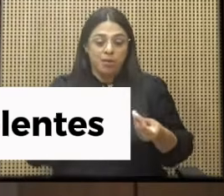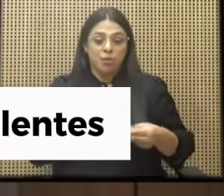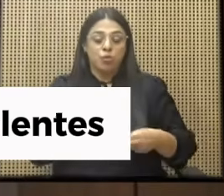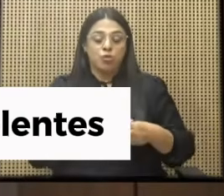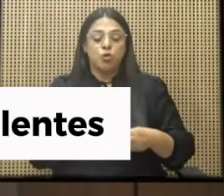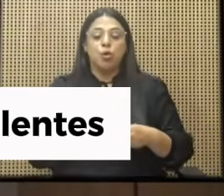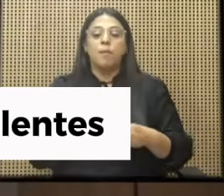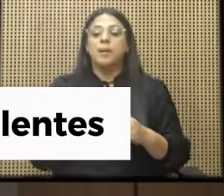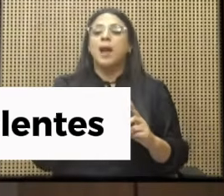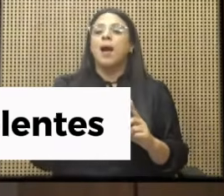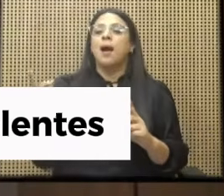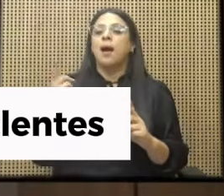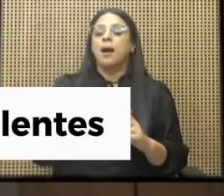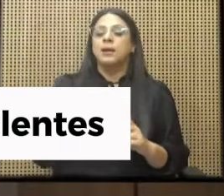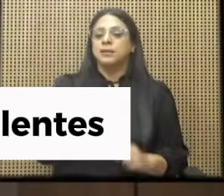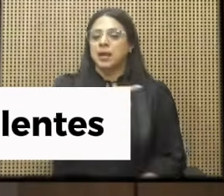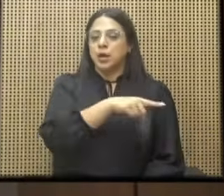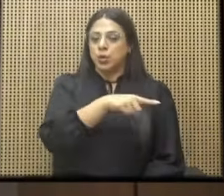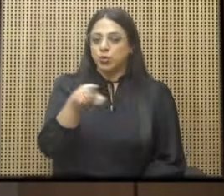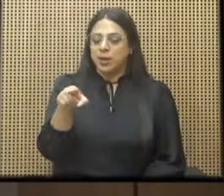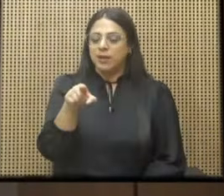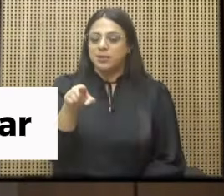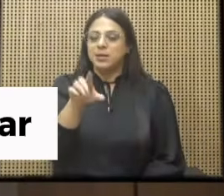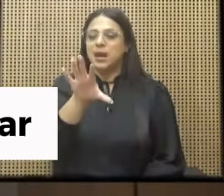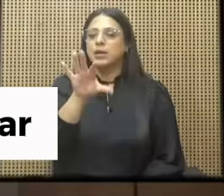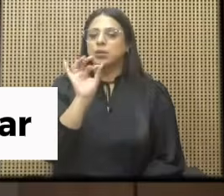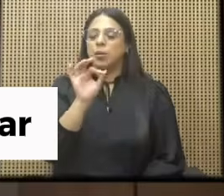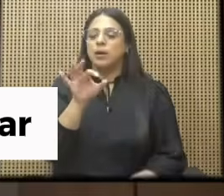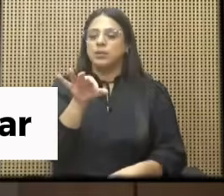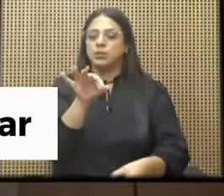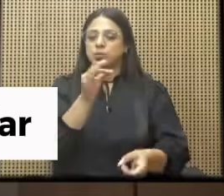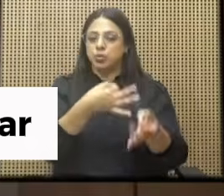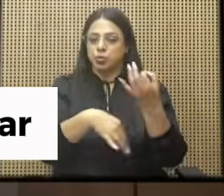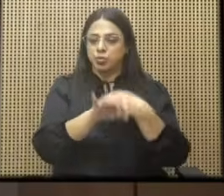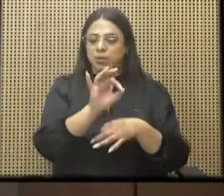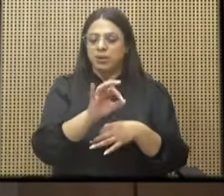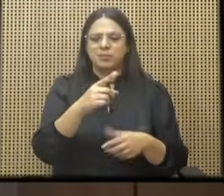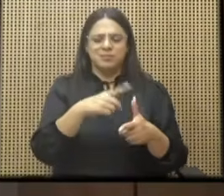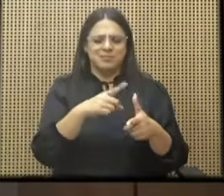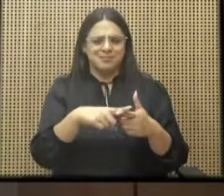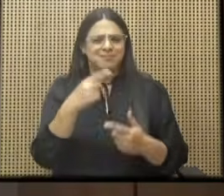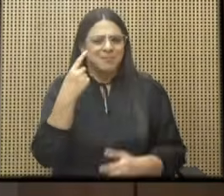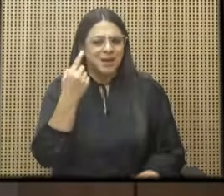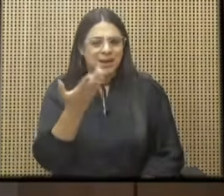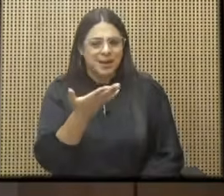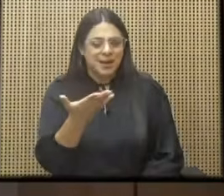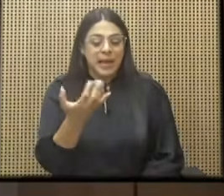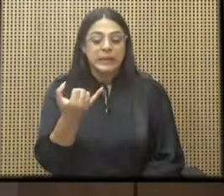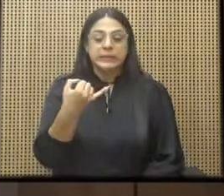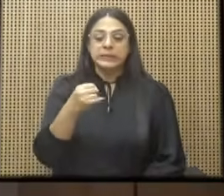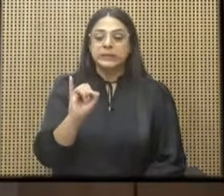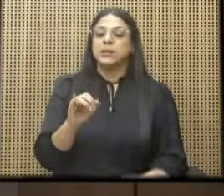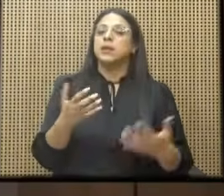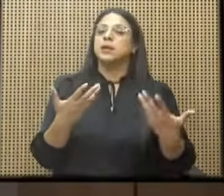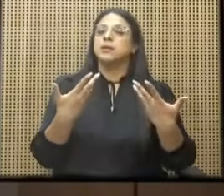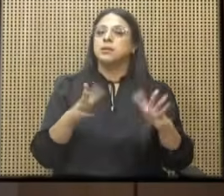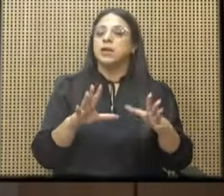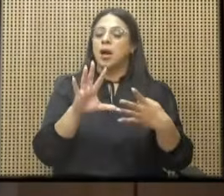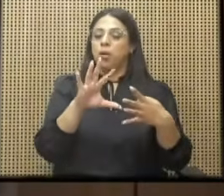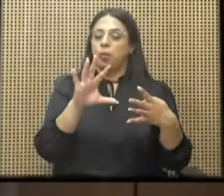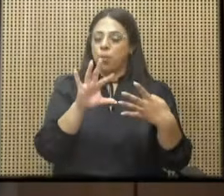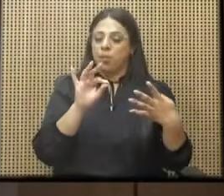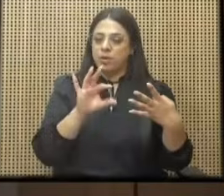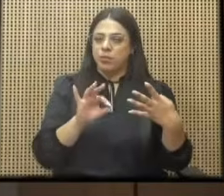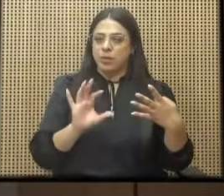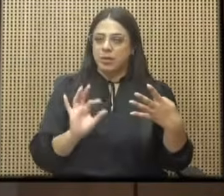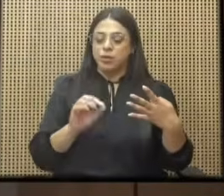que nosotros elijamos los suplentes. Entonces, ¿para qué nos lo va a mandar si ya los habríamos electo?